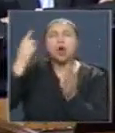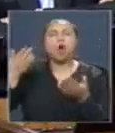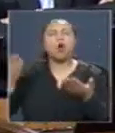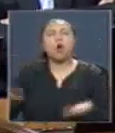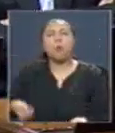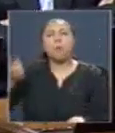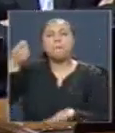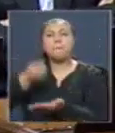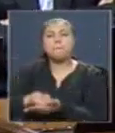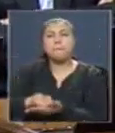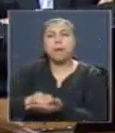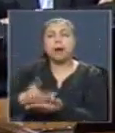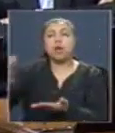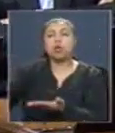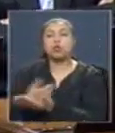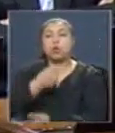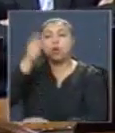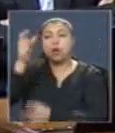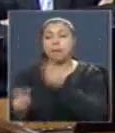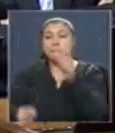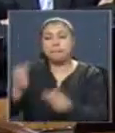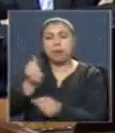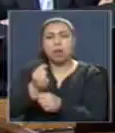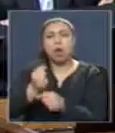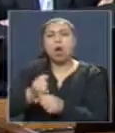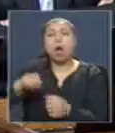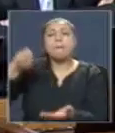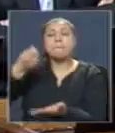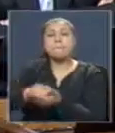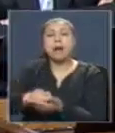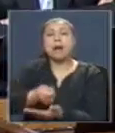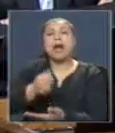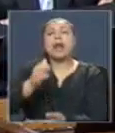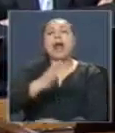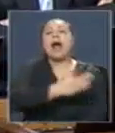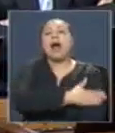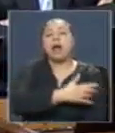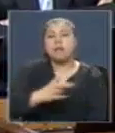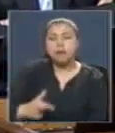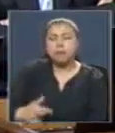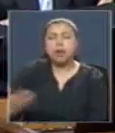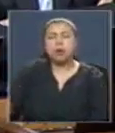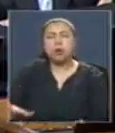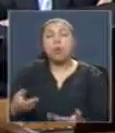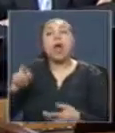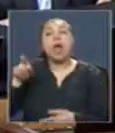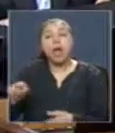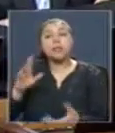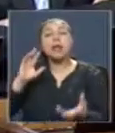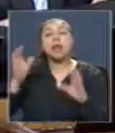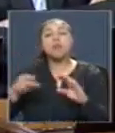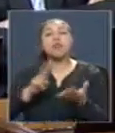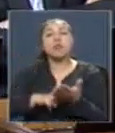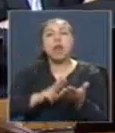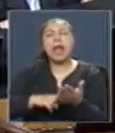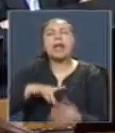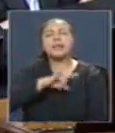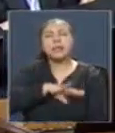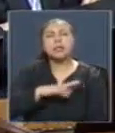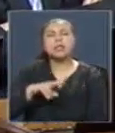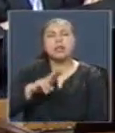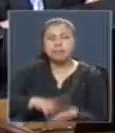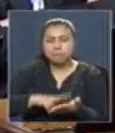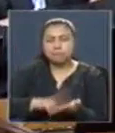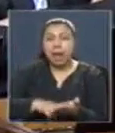van a pagar las imposiciones, cómo van a pagar la declaración de IVA. Ese es el mundo real, ese es el Chile real. A ese